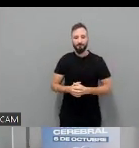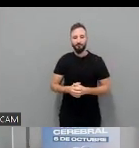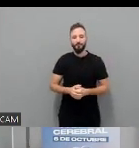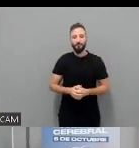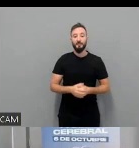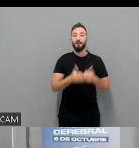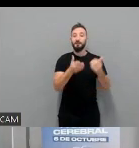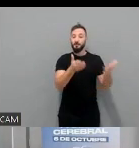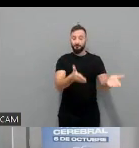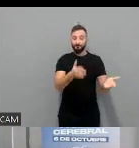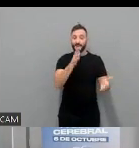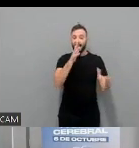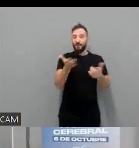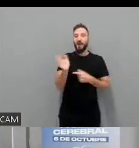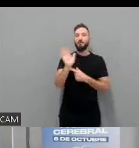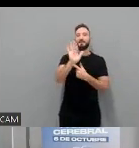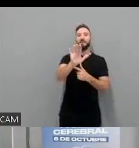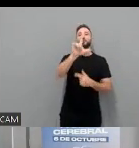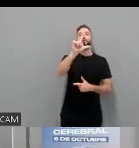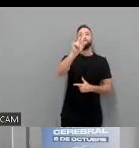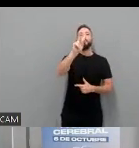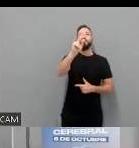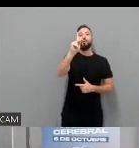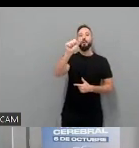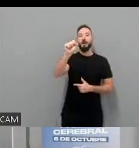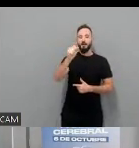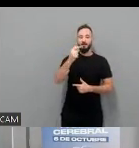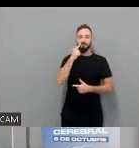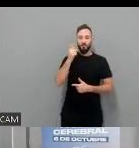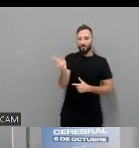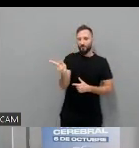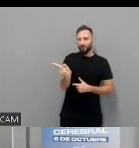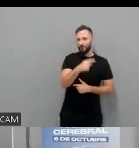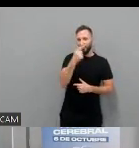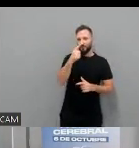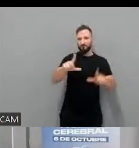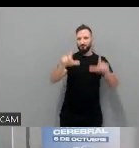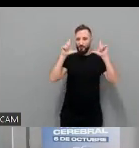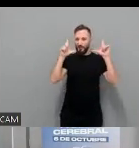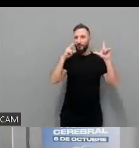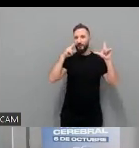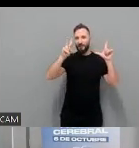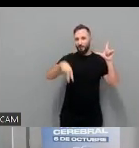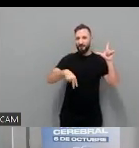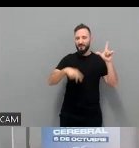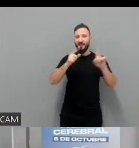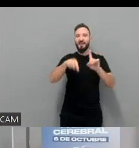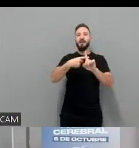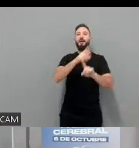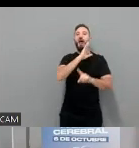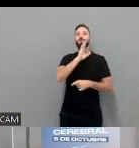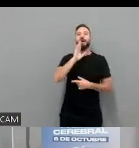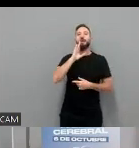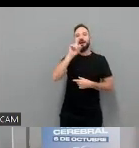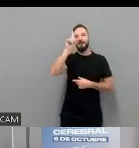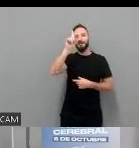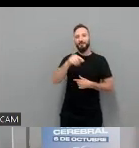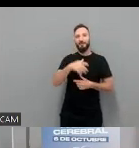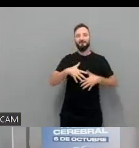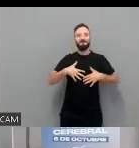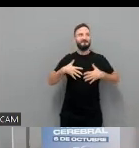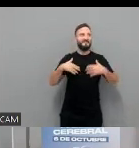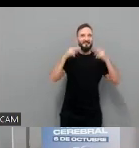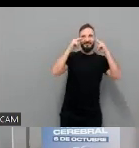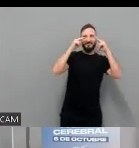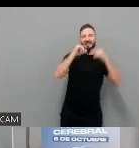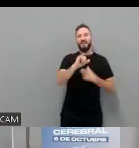Y ahora, bueno, os vamos a presentar a Luca, ¿no? Que al final yo creo que es lo que es el protagonista, él y su Amachu, que está aquí toda emocionada ya.